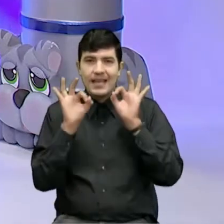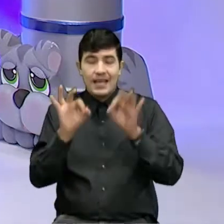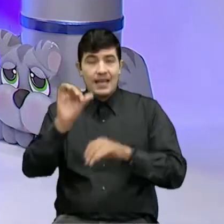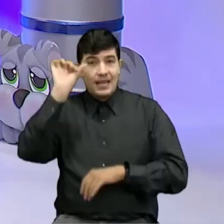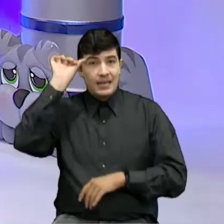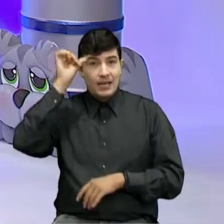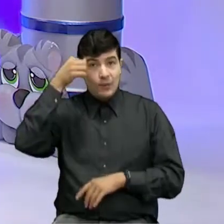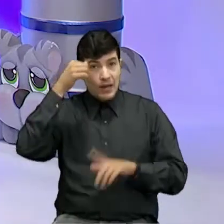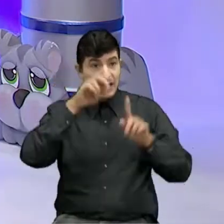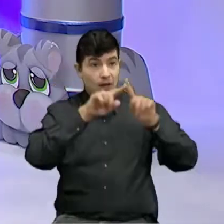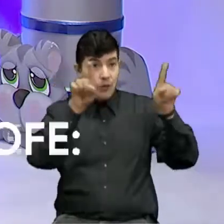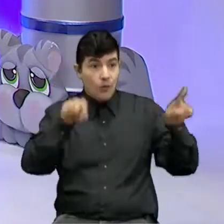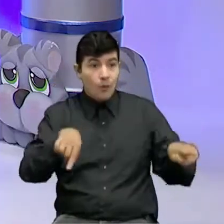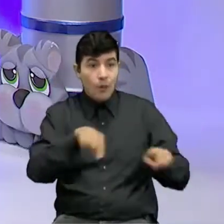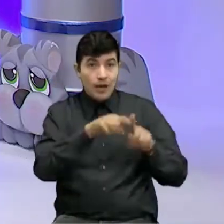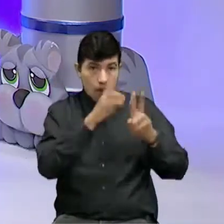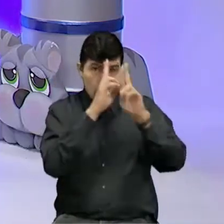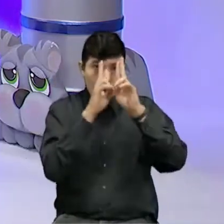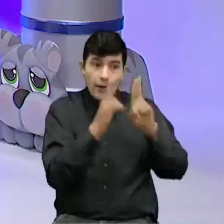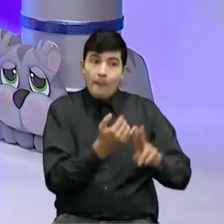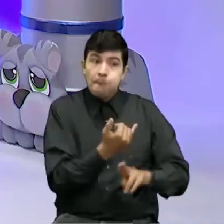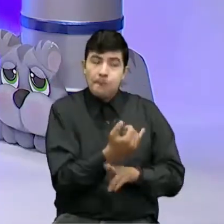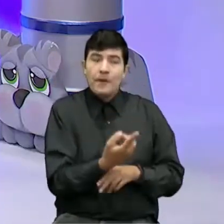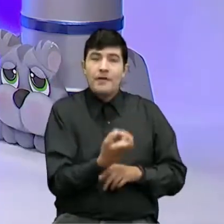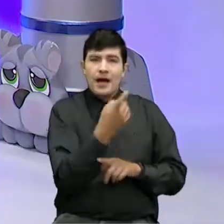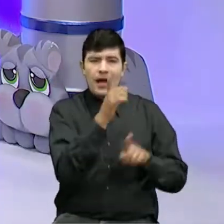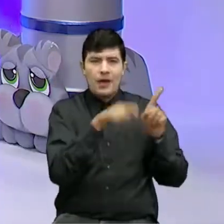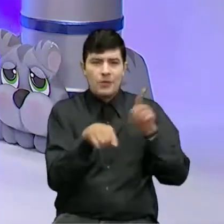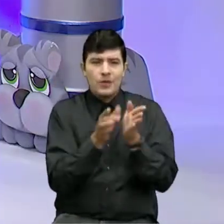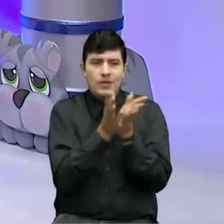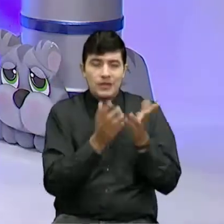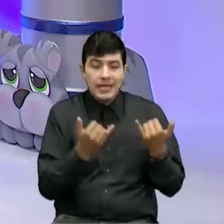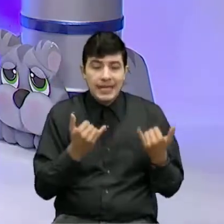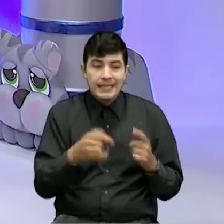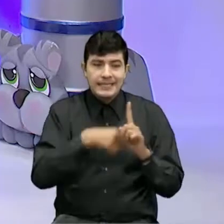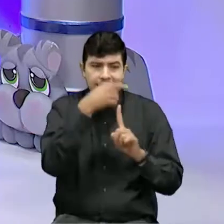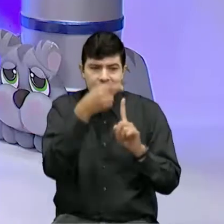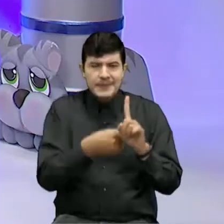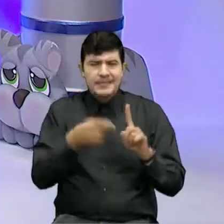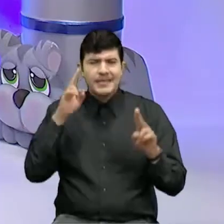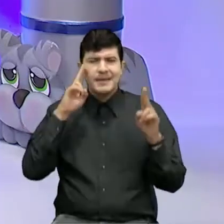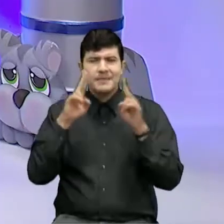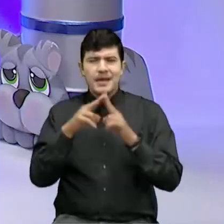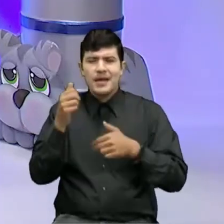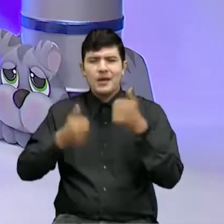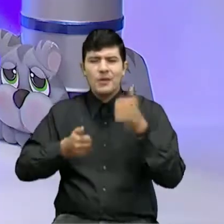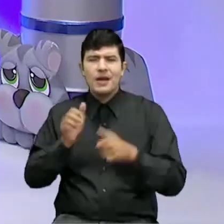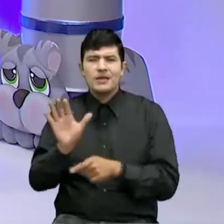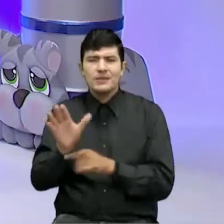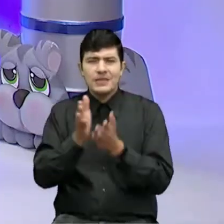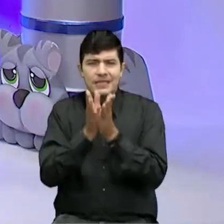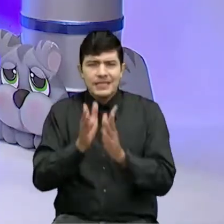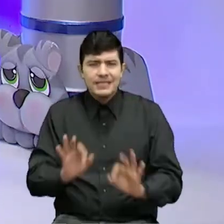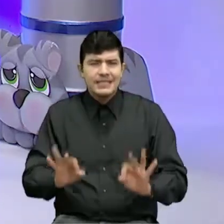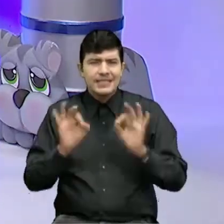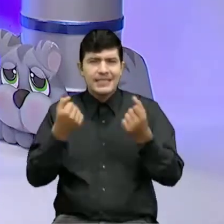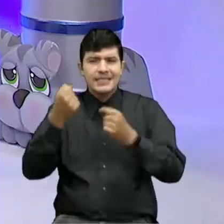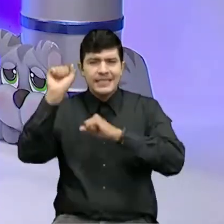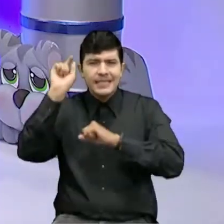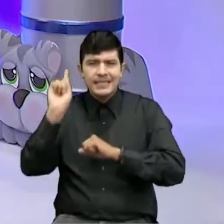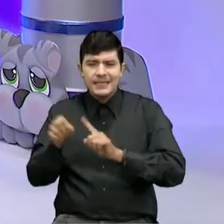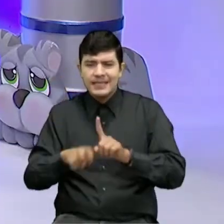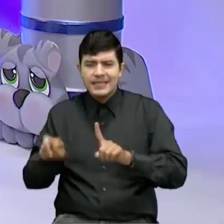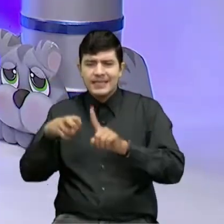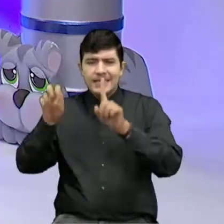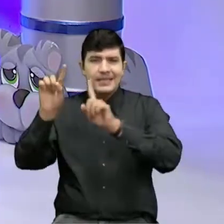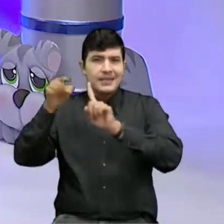un cuadro de honor por allí pendiente para los niños de este mes. Vamos a ver cuál será el chico que se lleva el ranking número 1